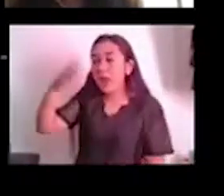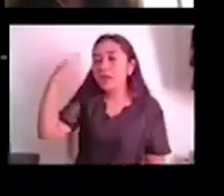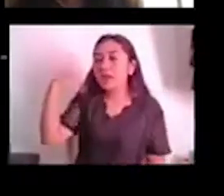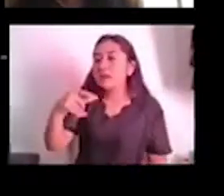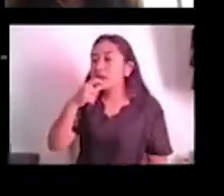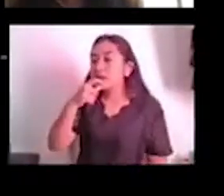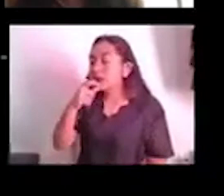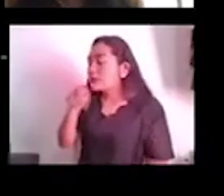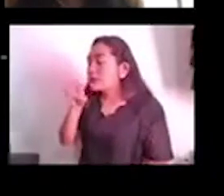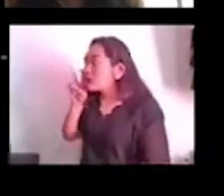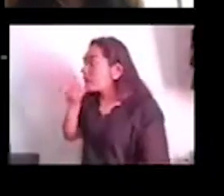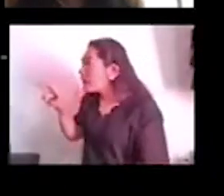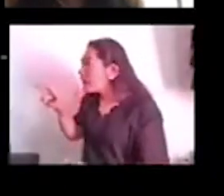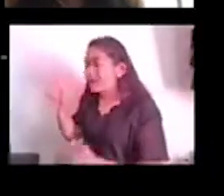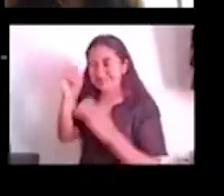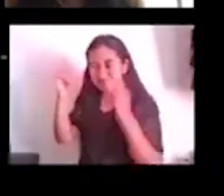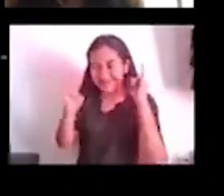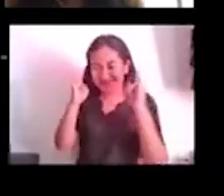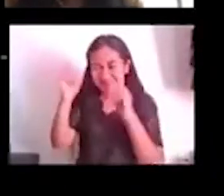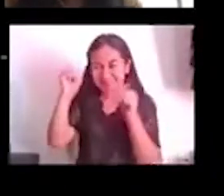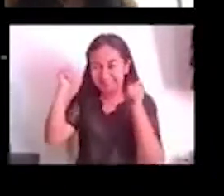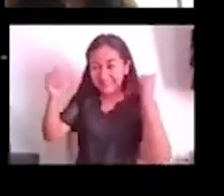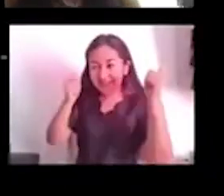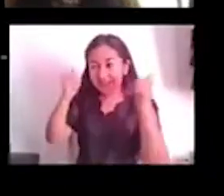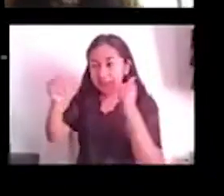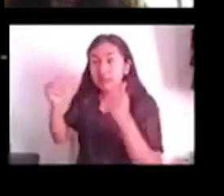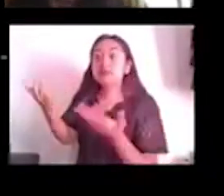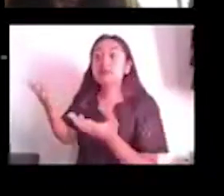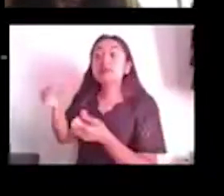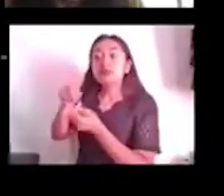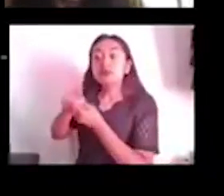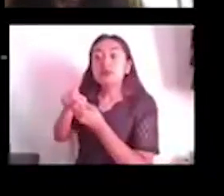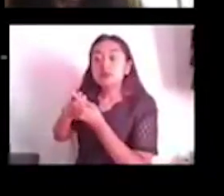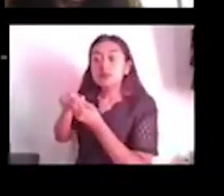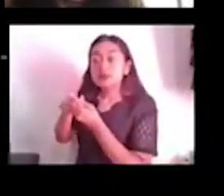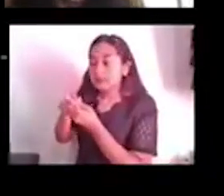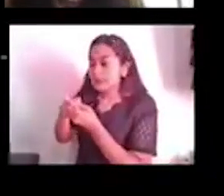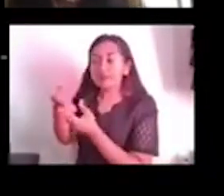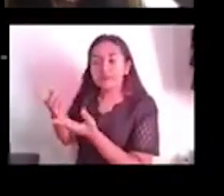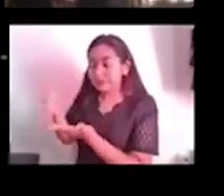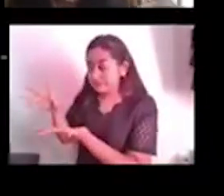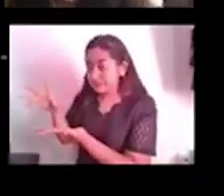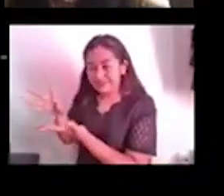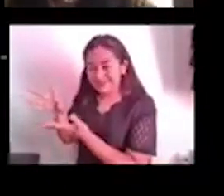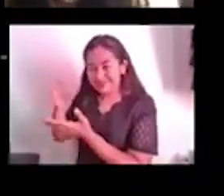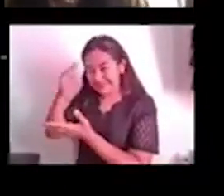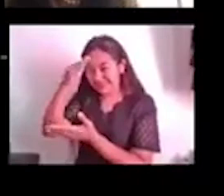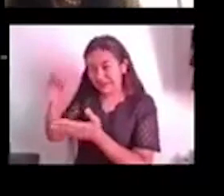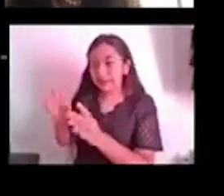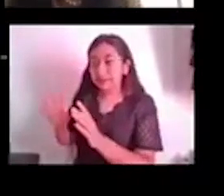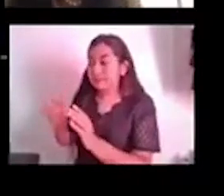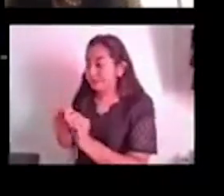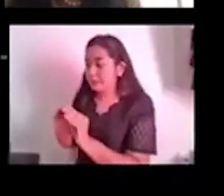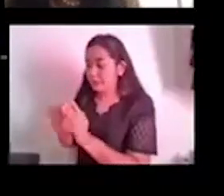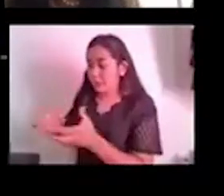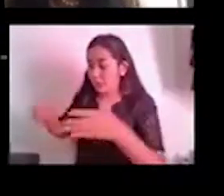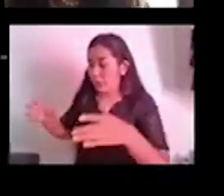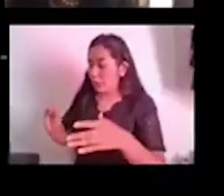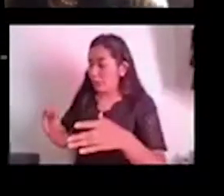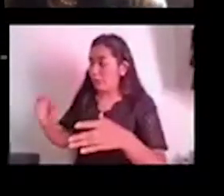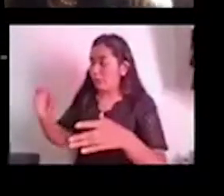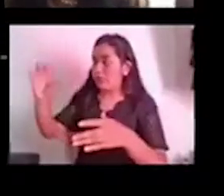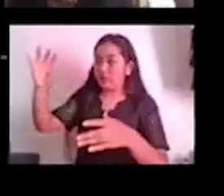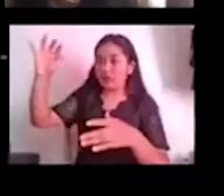cosas importantes del Museo de Antropología. La fuente del inicio de la entrada, donde siempre había un arco iris por